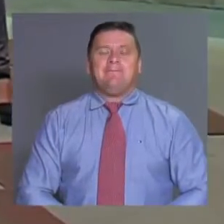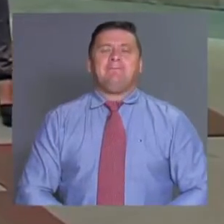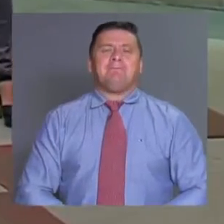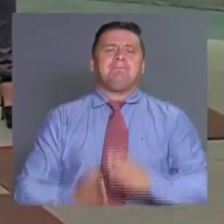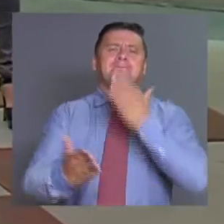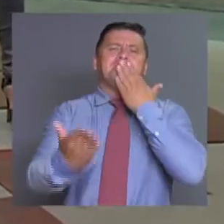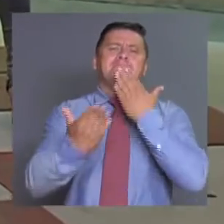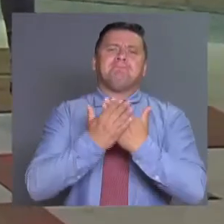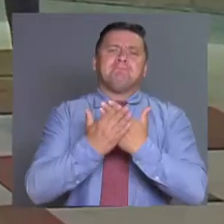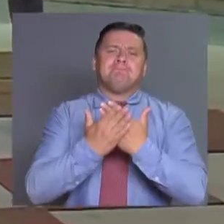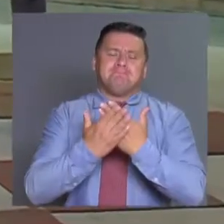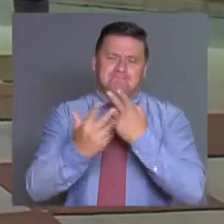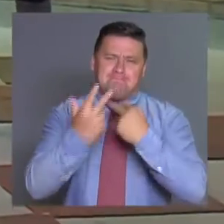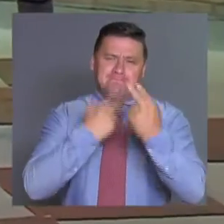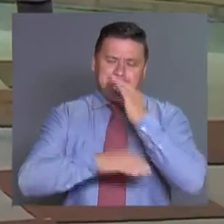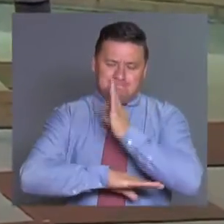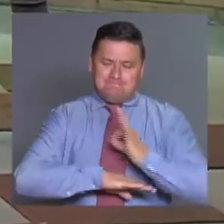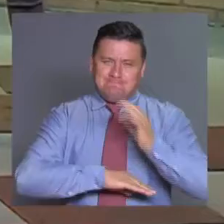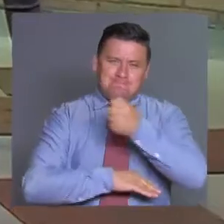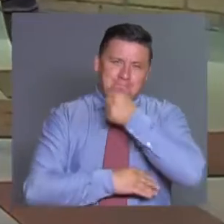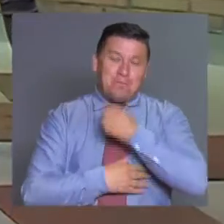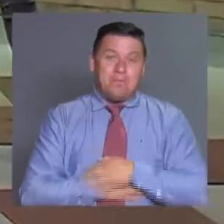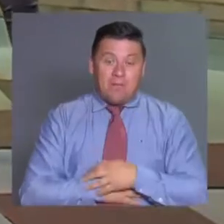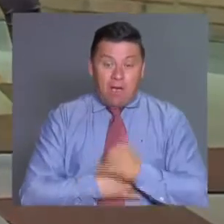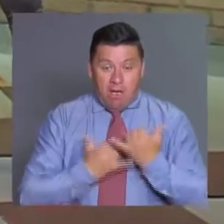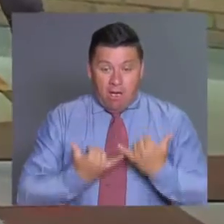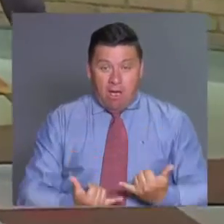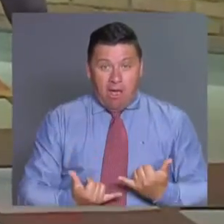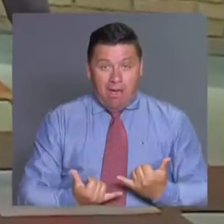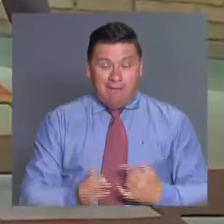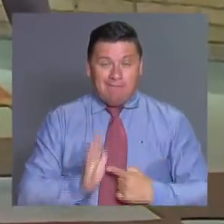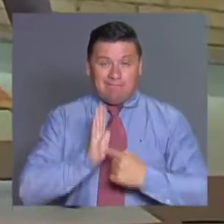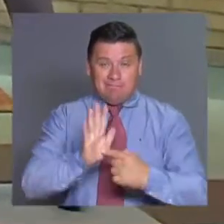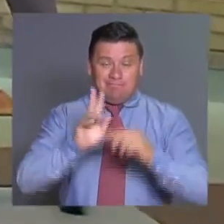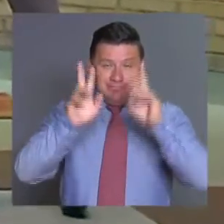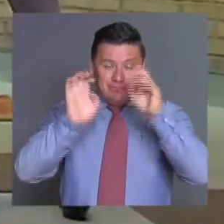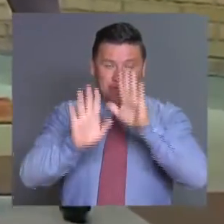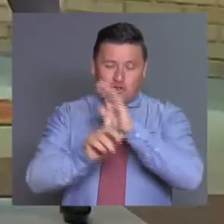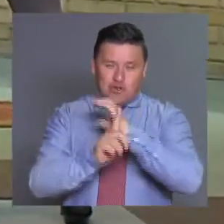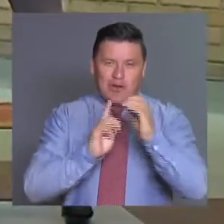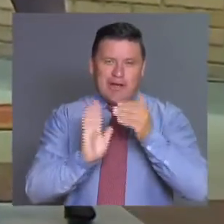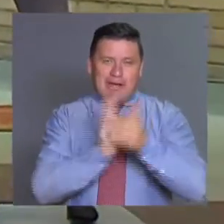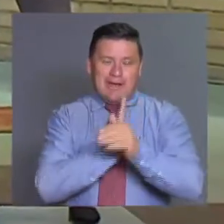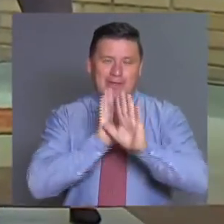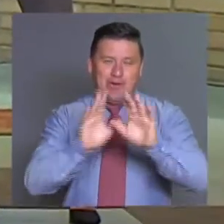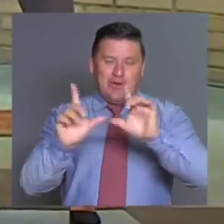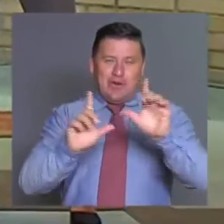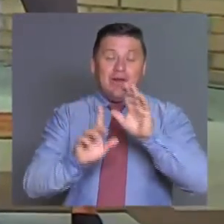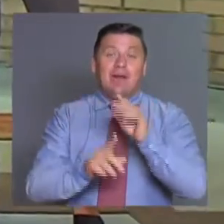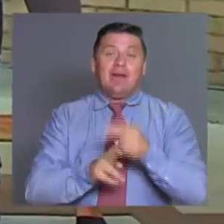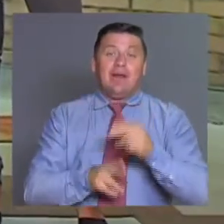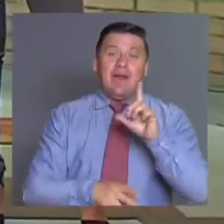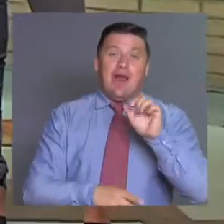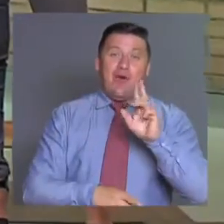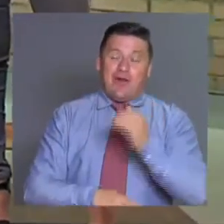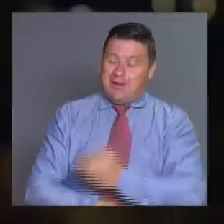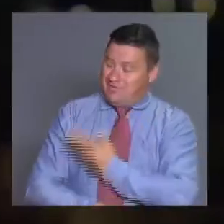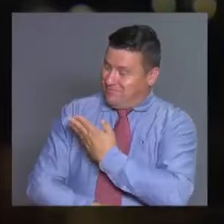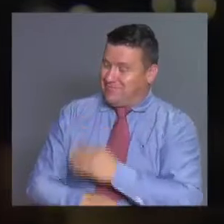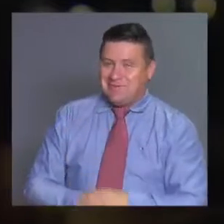gracias por seguir en esas noticias y llega el momento de nuestra sección cultural talentos en pantalla con laura chávez